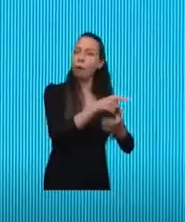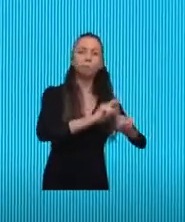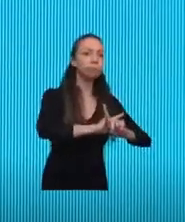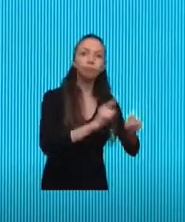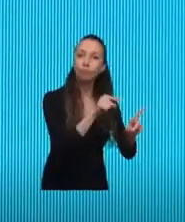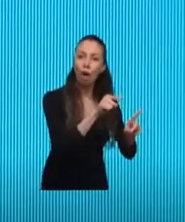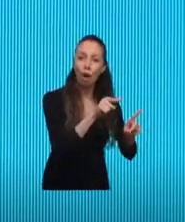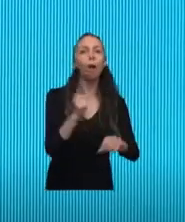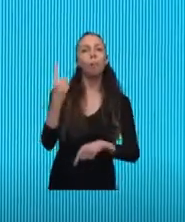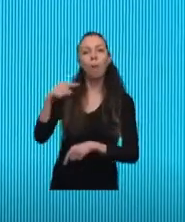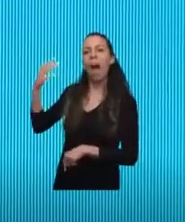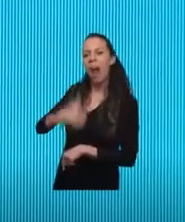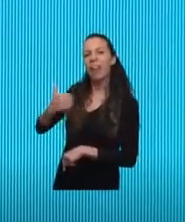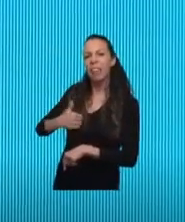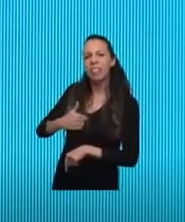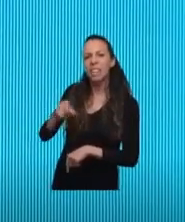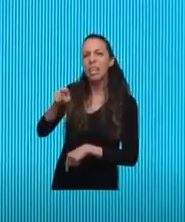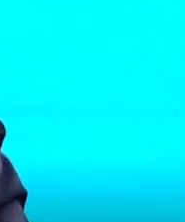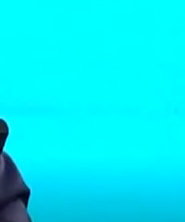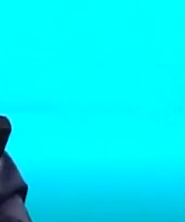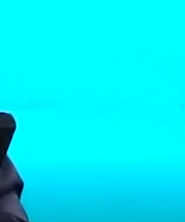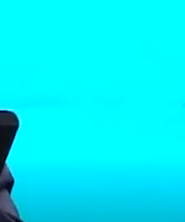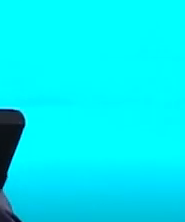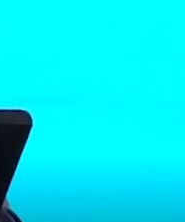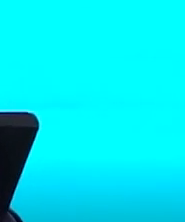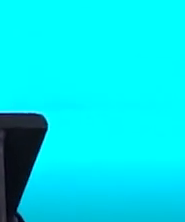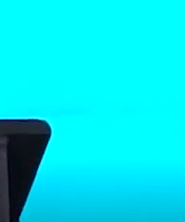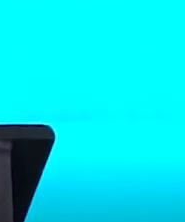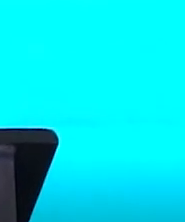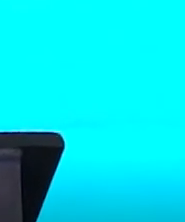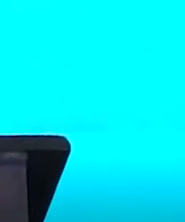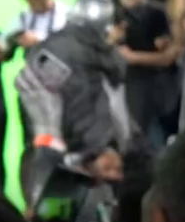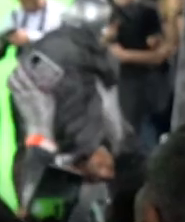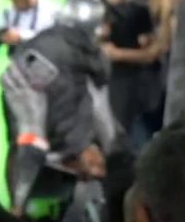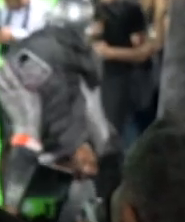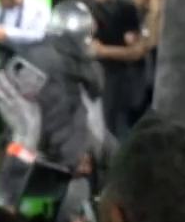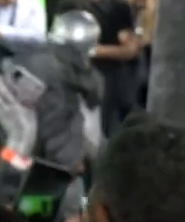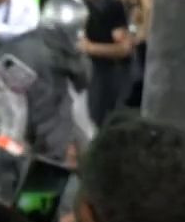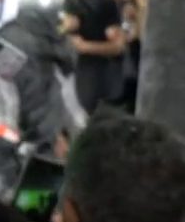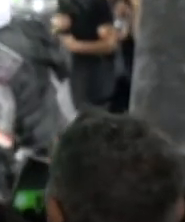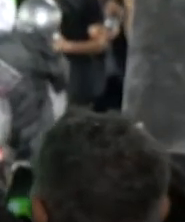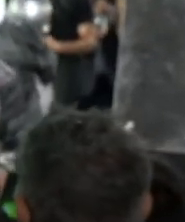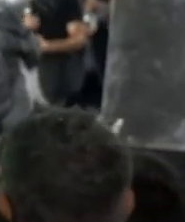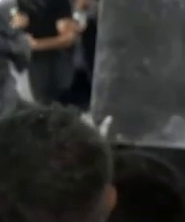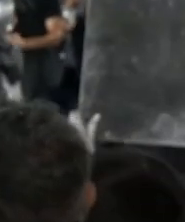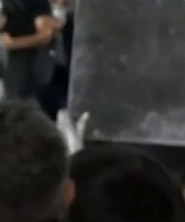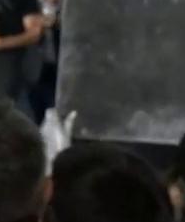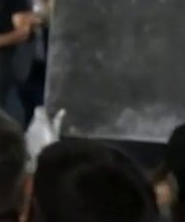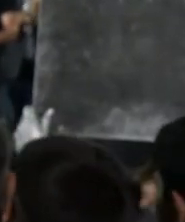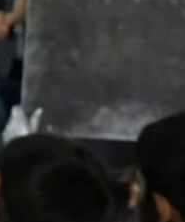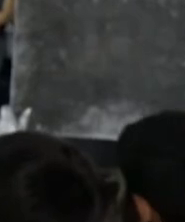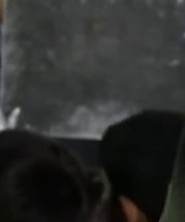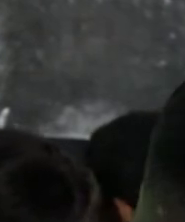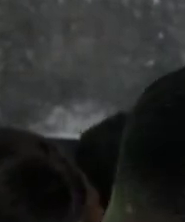la Argentina que usa la deuda para construir trabajo y desarrollo. Creo en definitiva